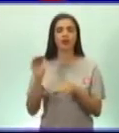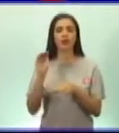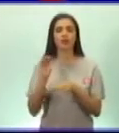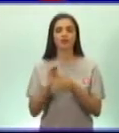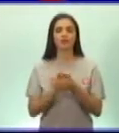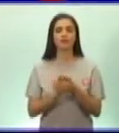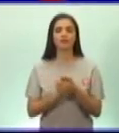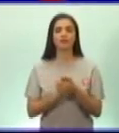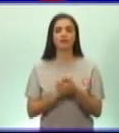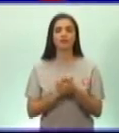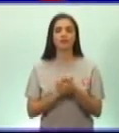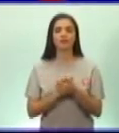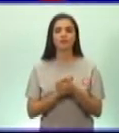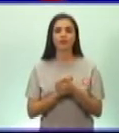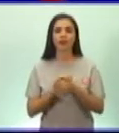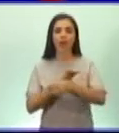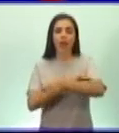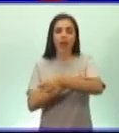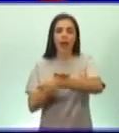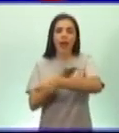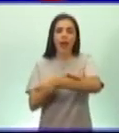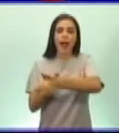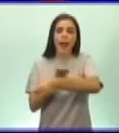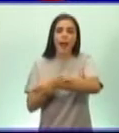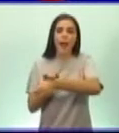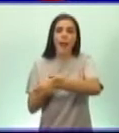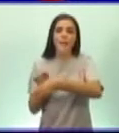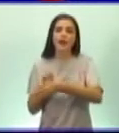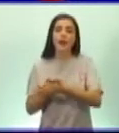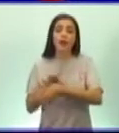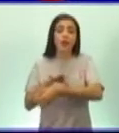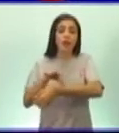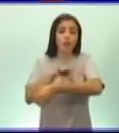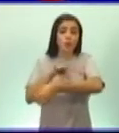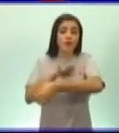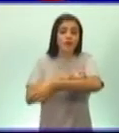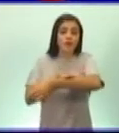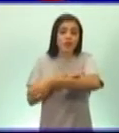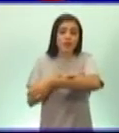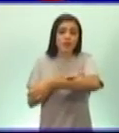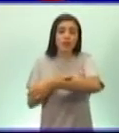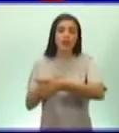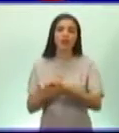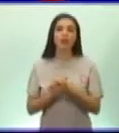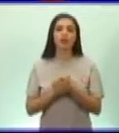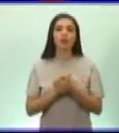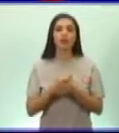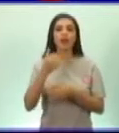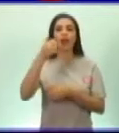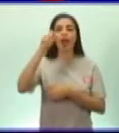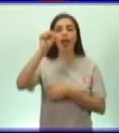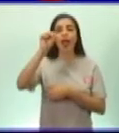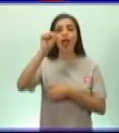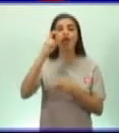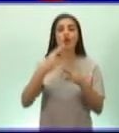En ella se ven sus capas y en la superficie, que se denomina epidermis.